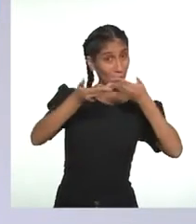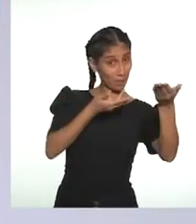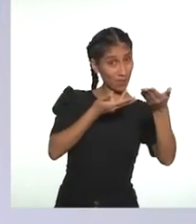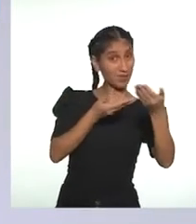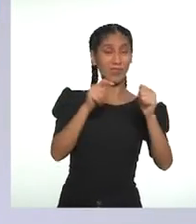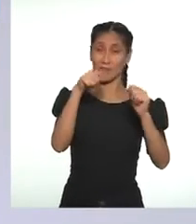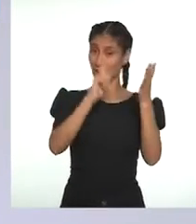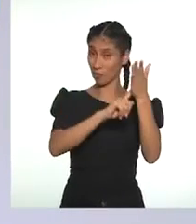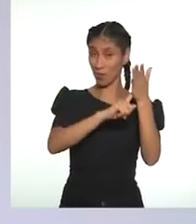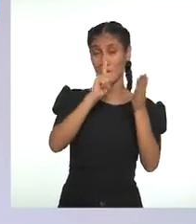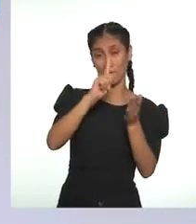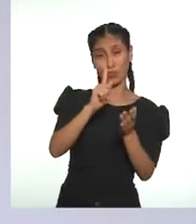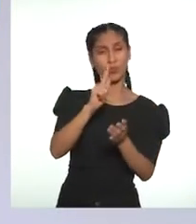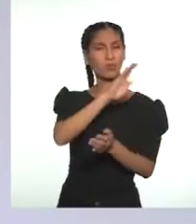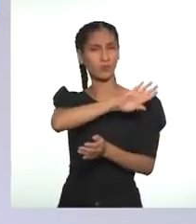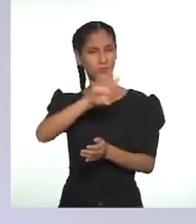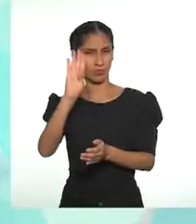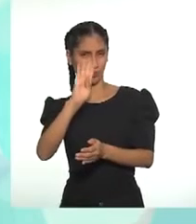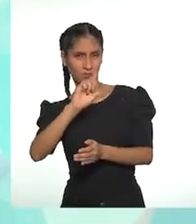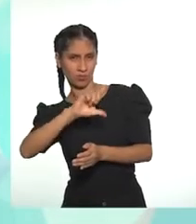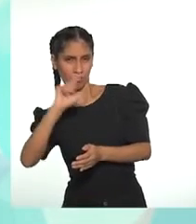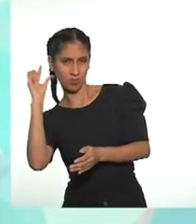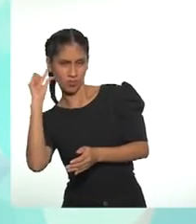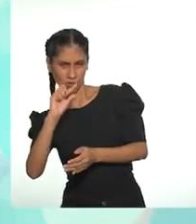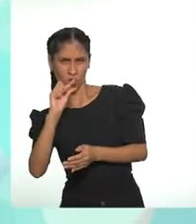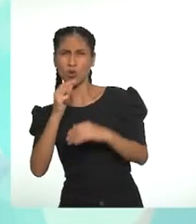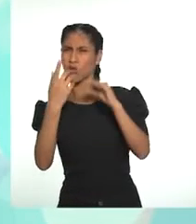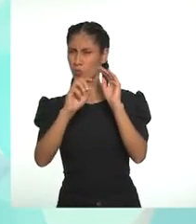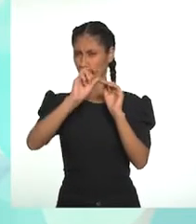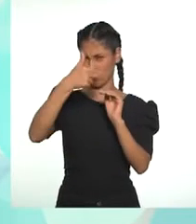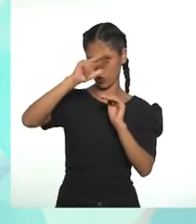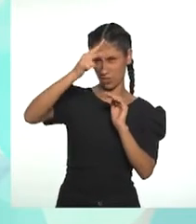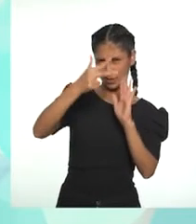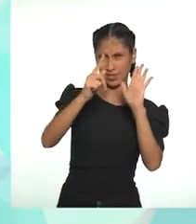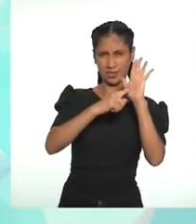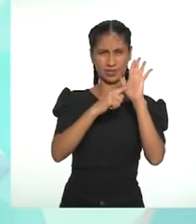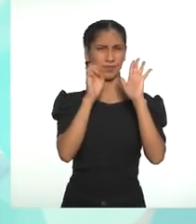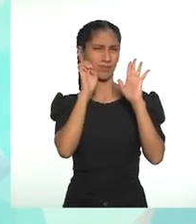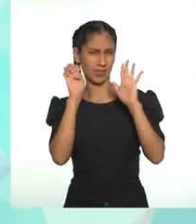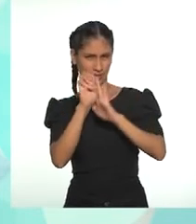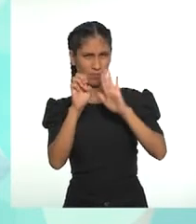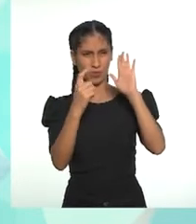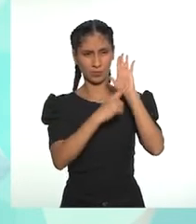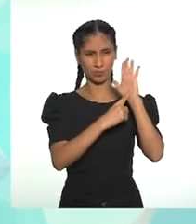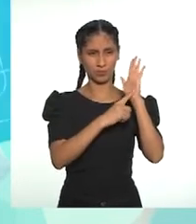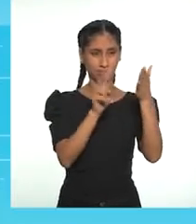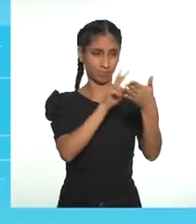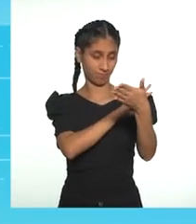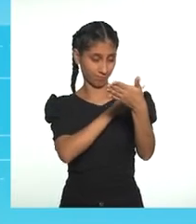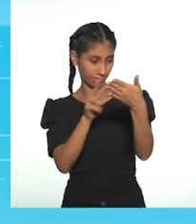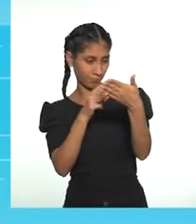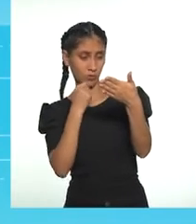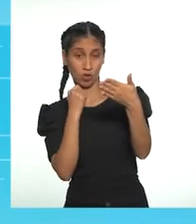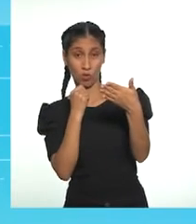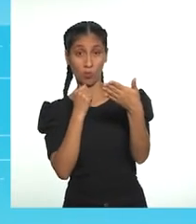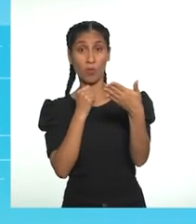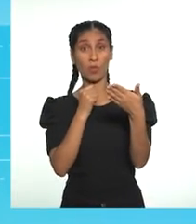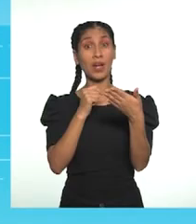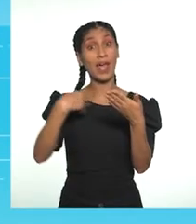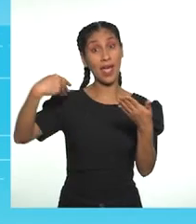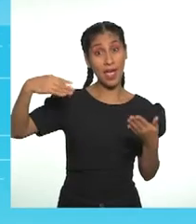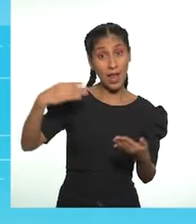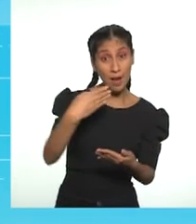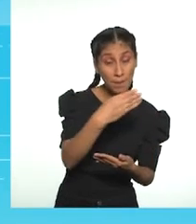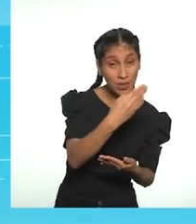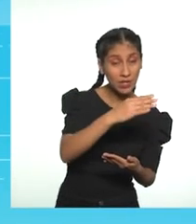estas semanas a través de un blog. Analicemos un tercer ejemplo de texto instructivo. Leamos el siguiente texto. Recomendaciones